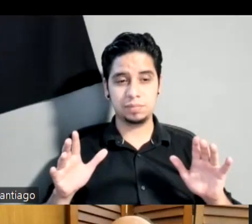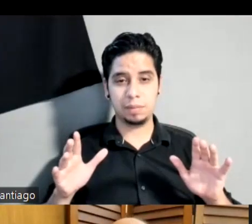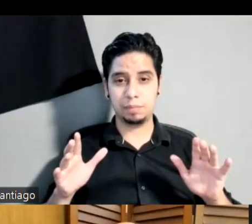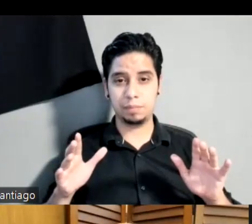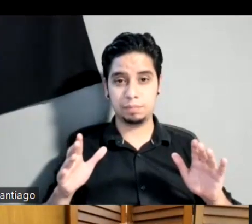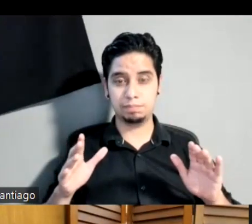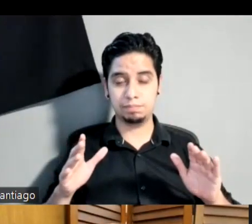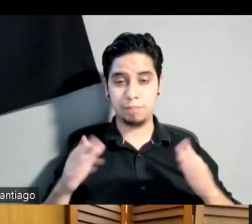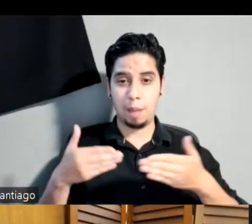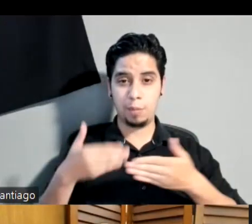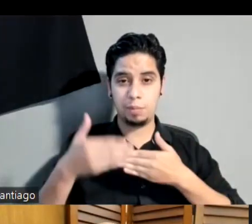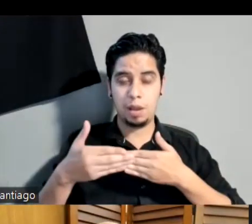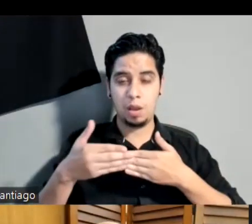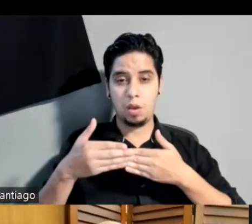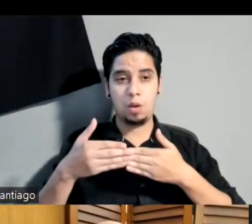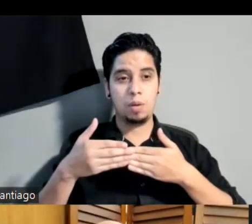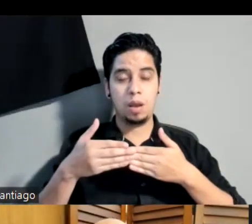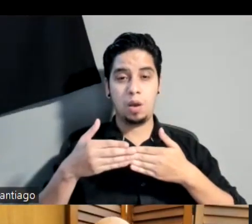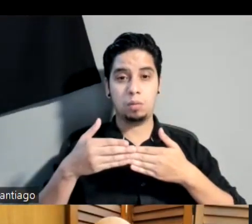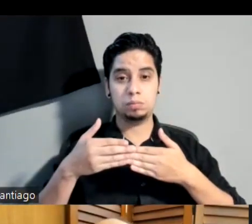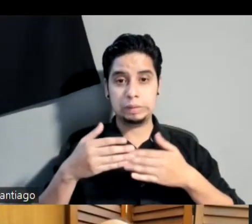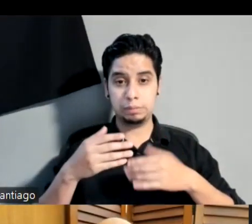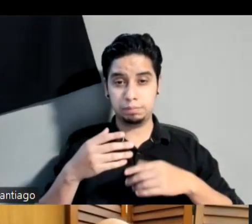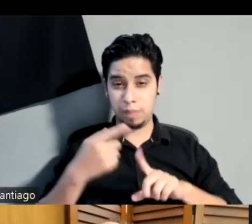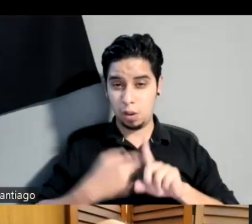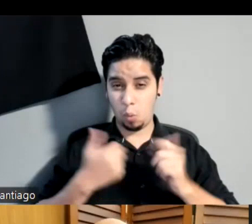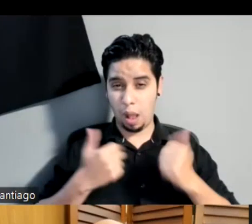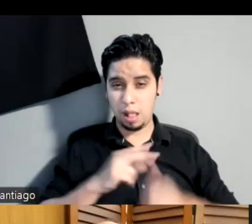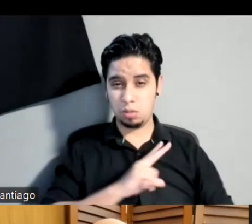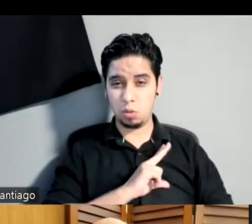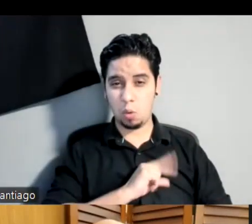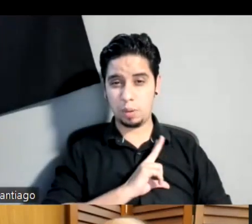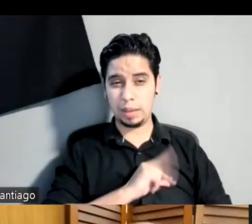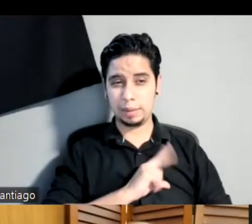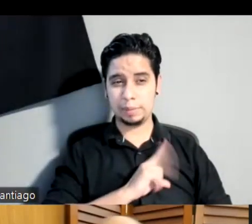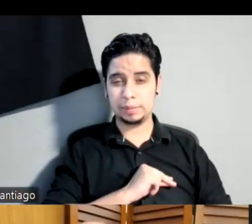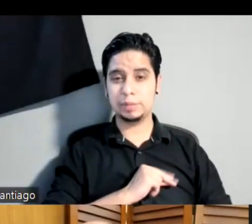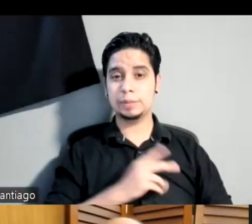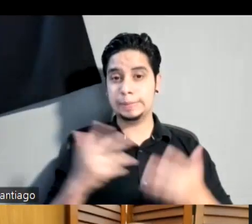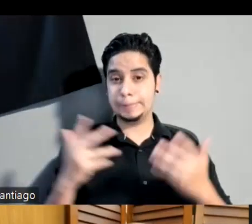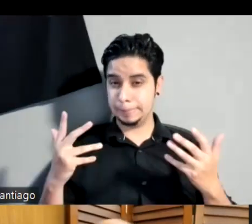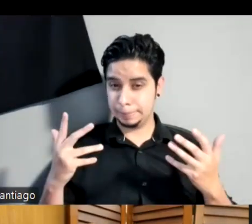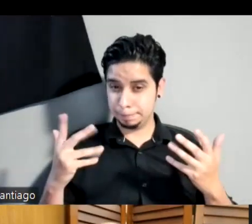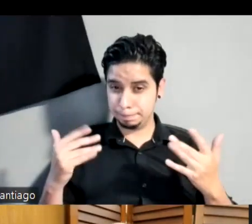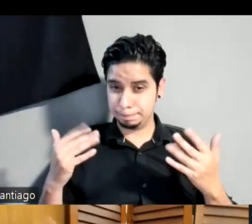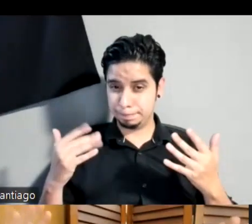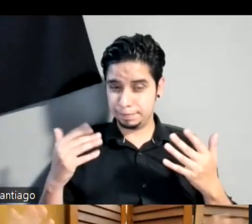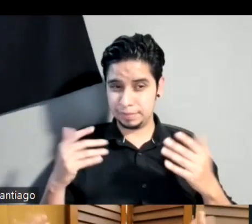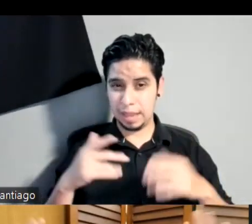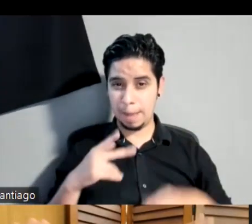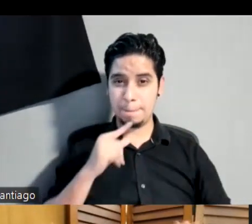Hasta la próxima. Exacto, que ya estamos en donde, noviembre, y se acerca el aniversario. Uy, el pavo